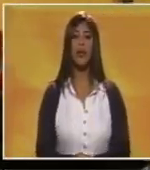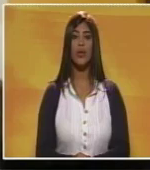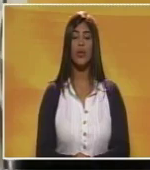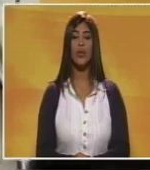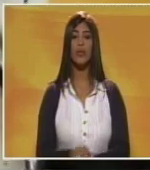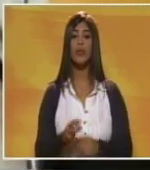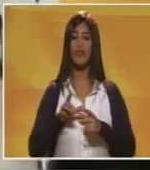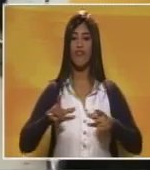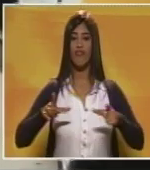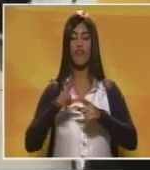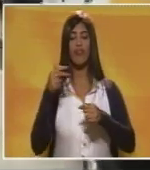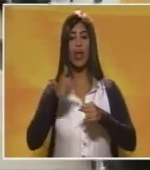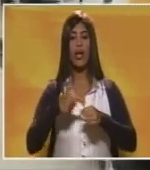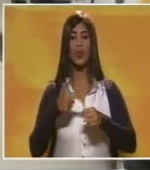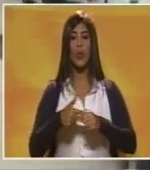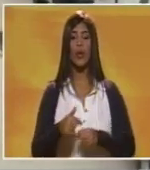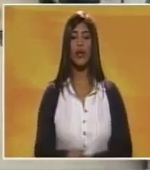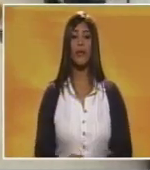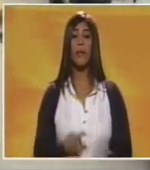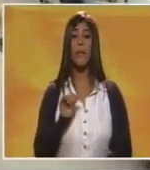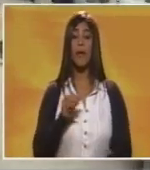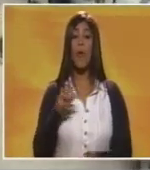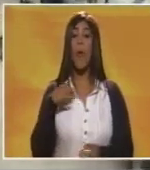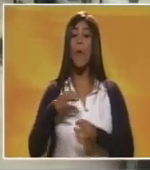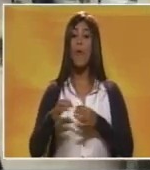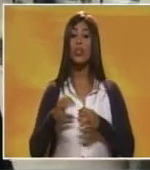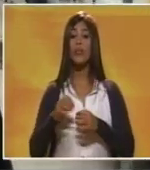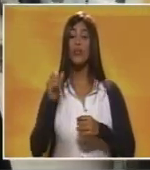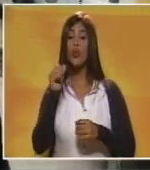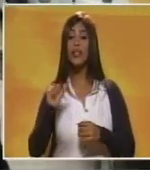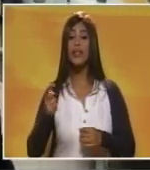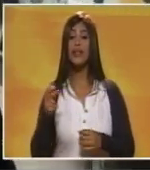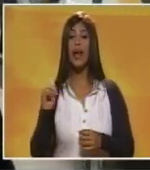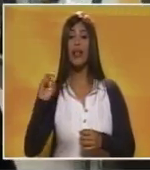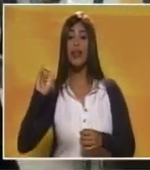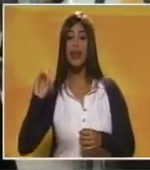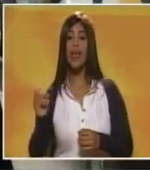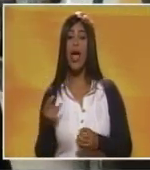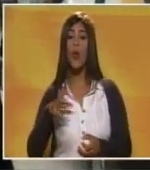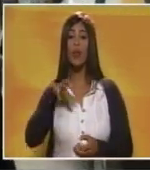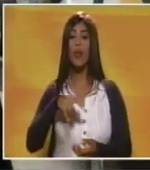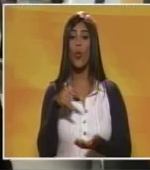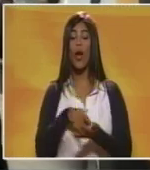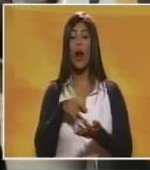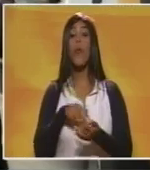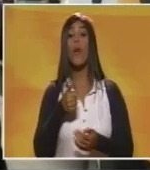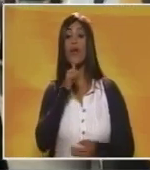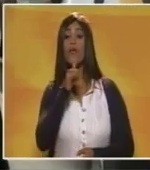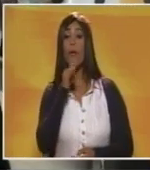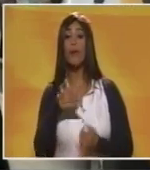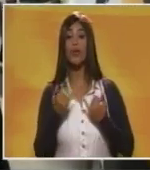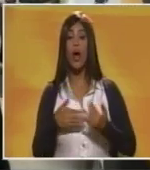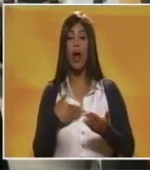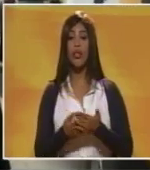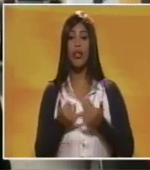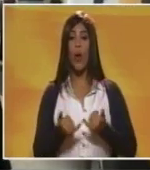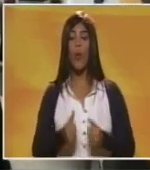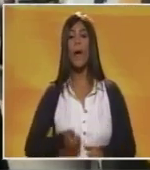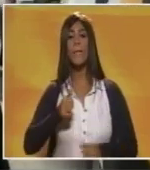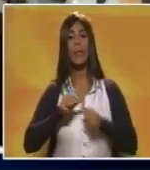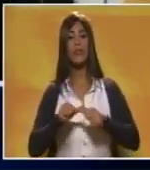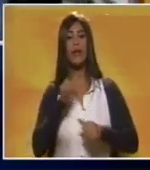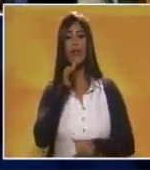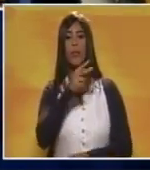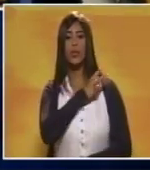esta estación de suministro de combustible en el municipio San Diego del estado Carabobo. Este es el avance que les tenemos hasta los momentos. Continúen con